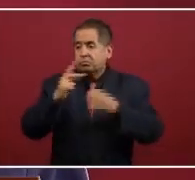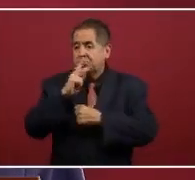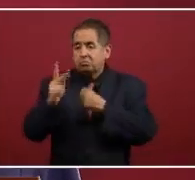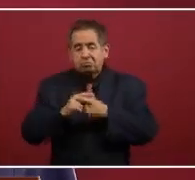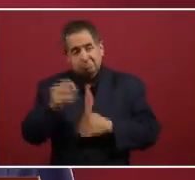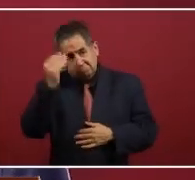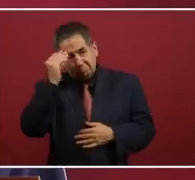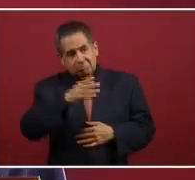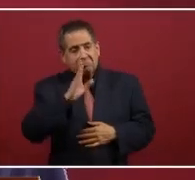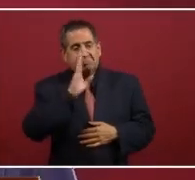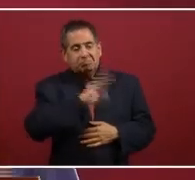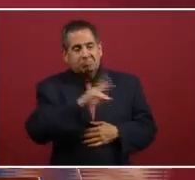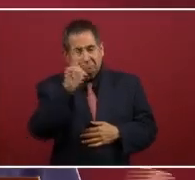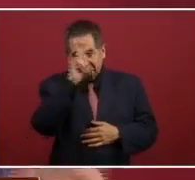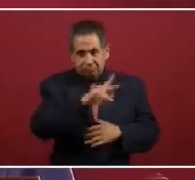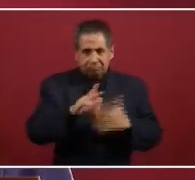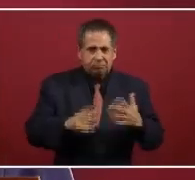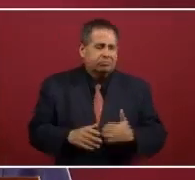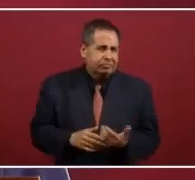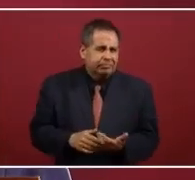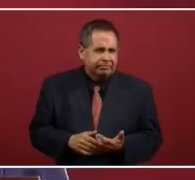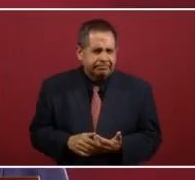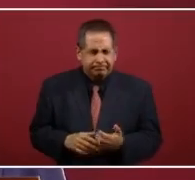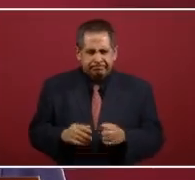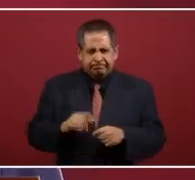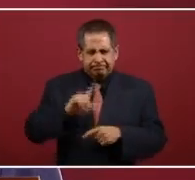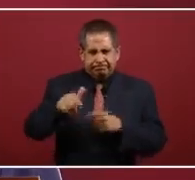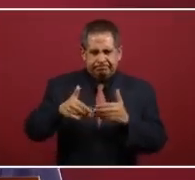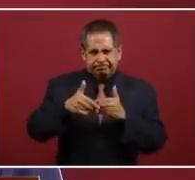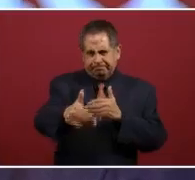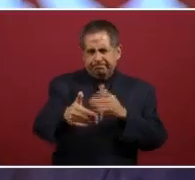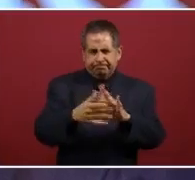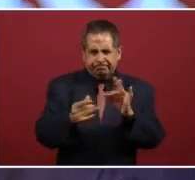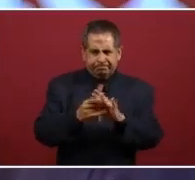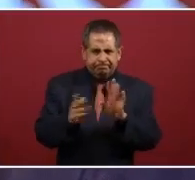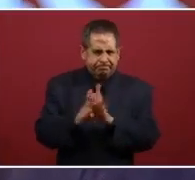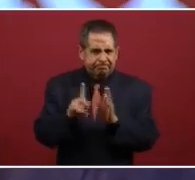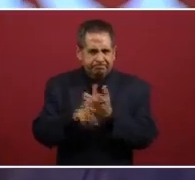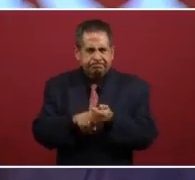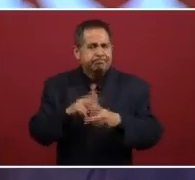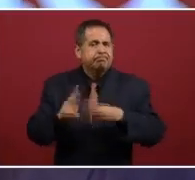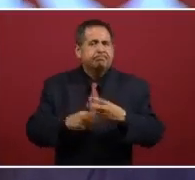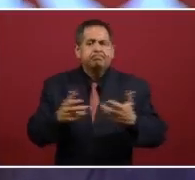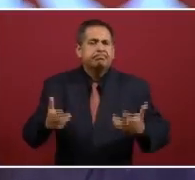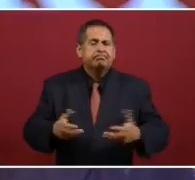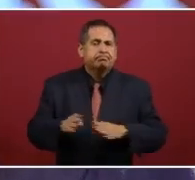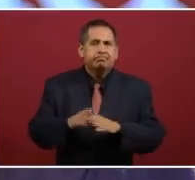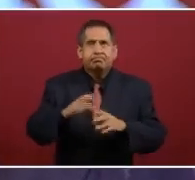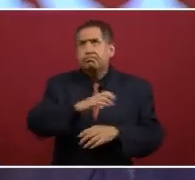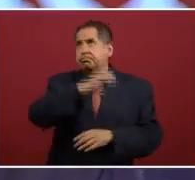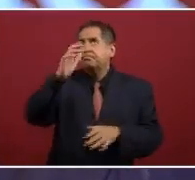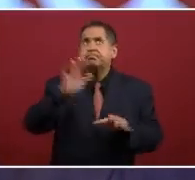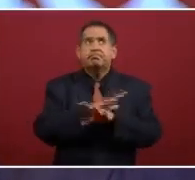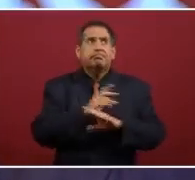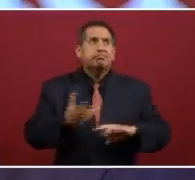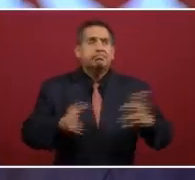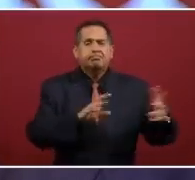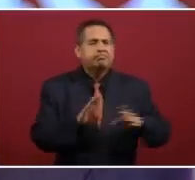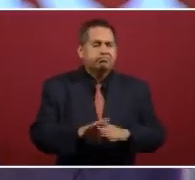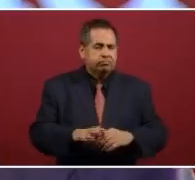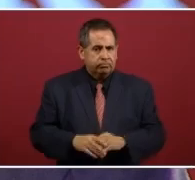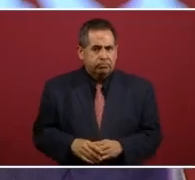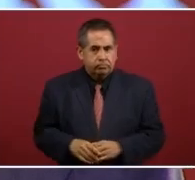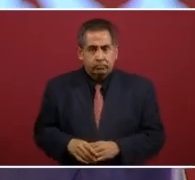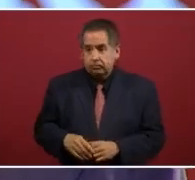pase el tiempo, vamos a ir cada vez más definiendo todo esto en términos de lo que sucede con el cambio climático. O defendemos